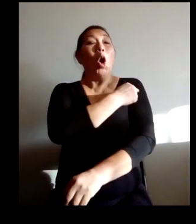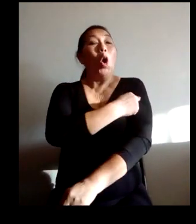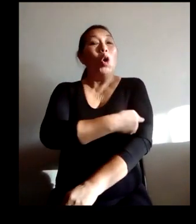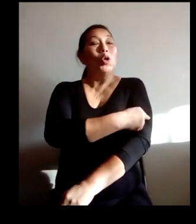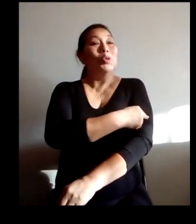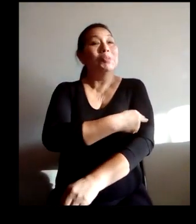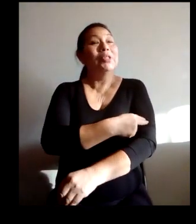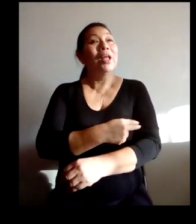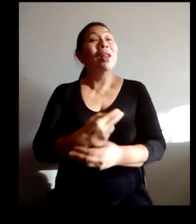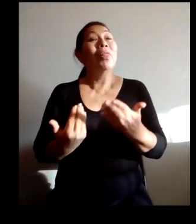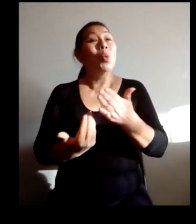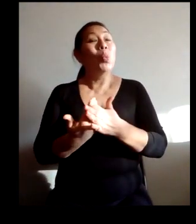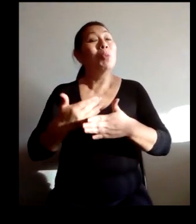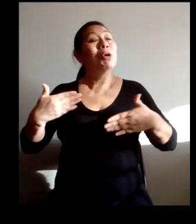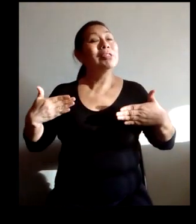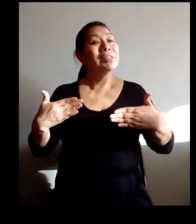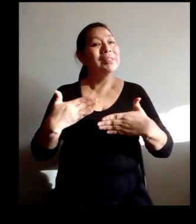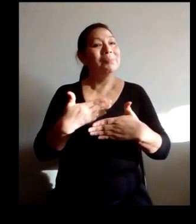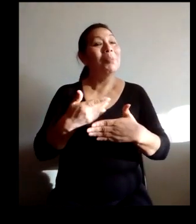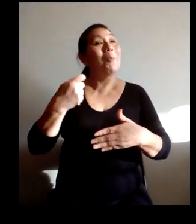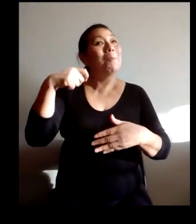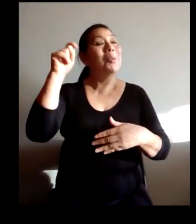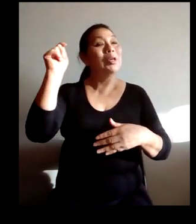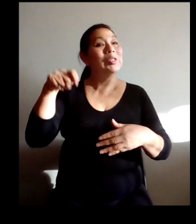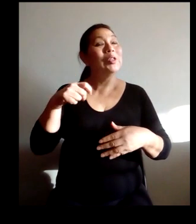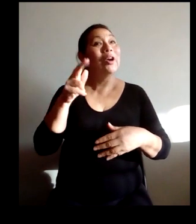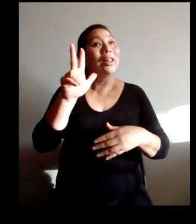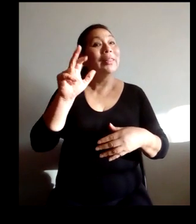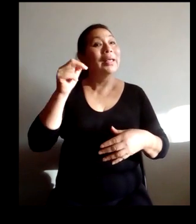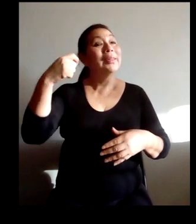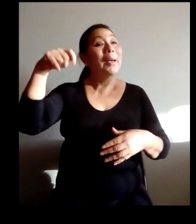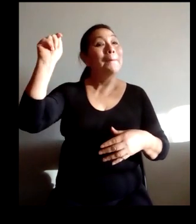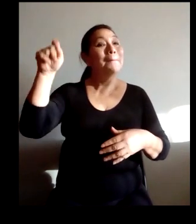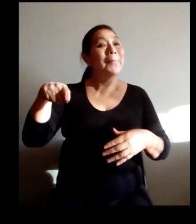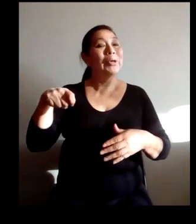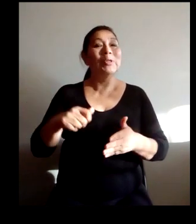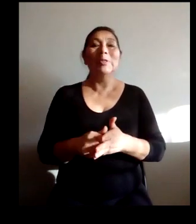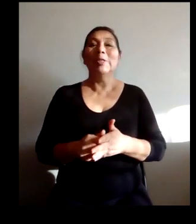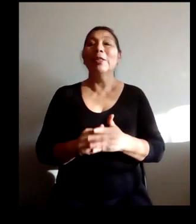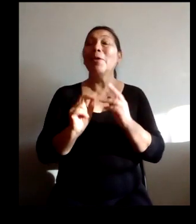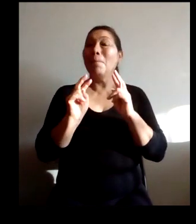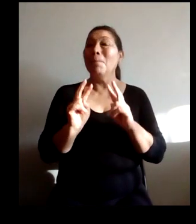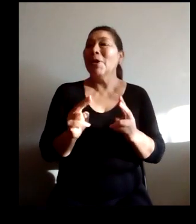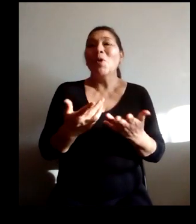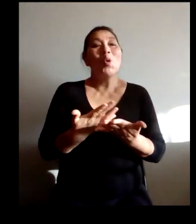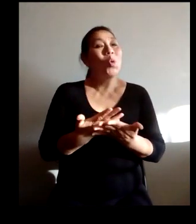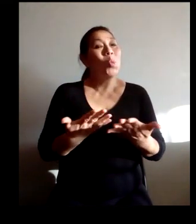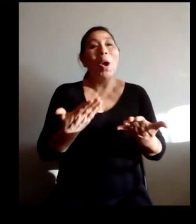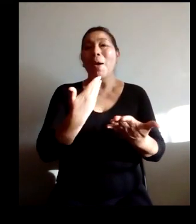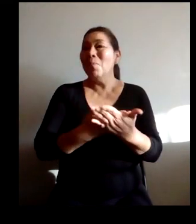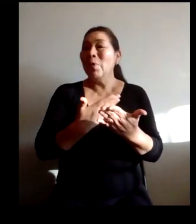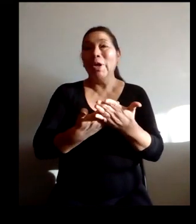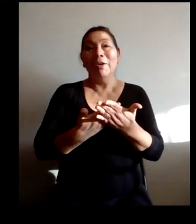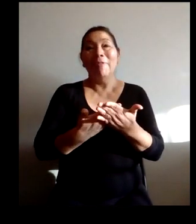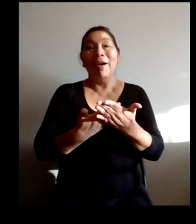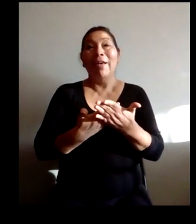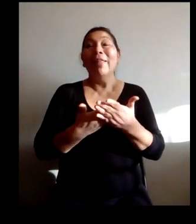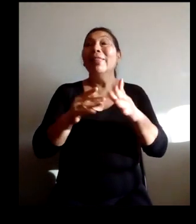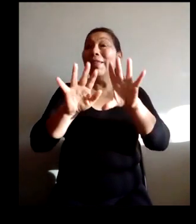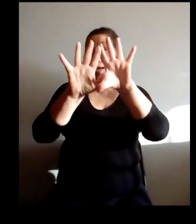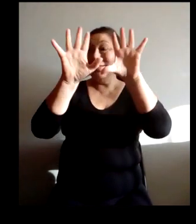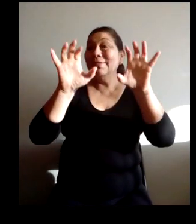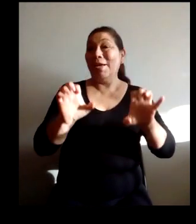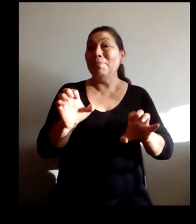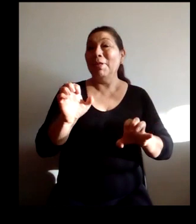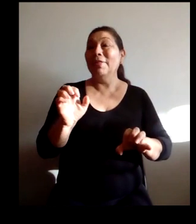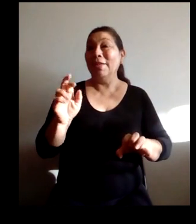por el Hospital de Nuevo Chimbote, en el cual se asigna un porcentaje de 30%, y en la descripción se ve que no hay prueba de rayos X.